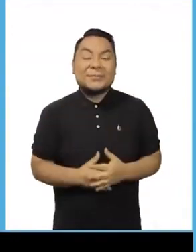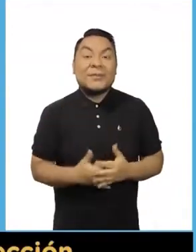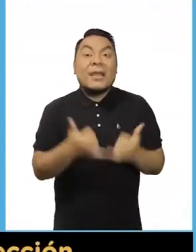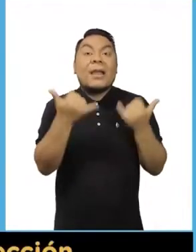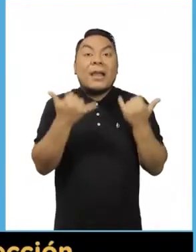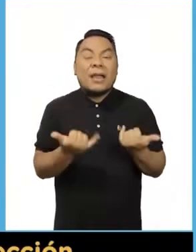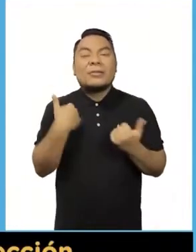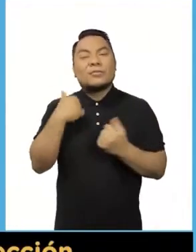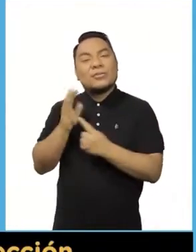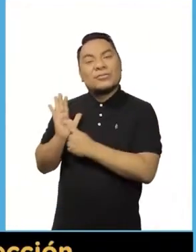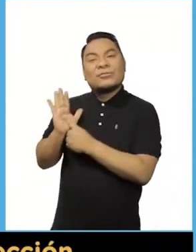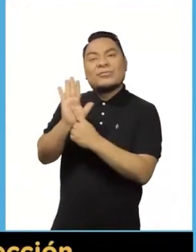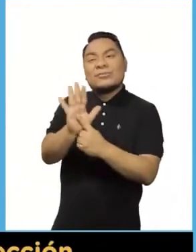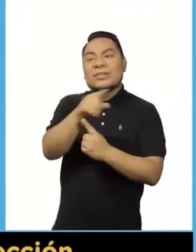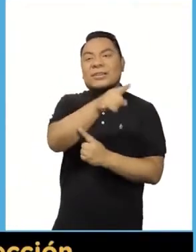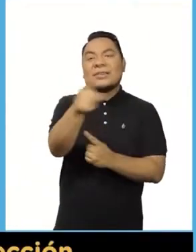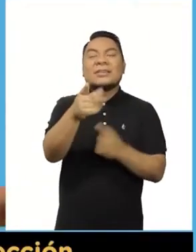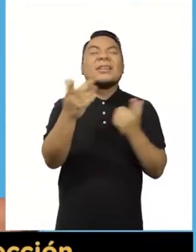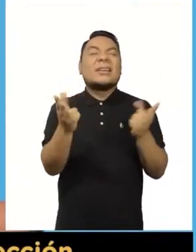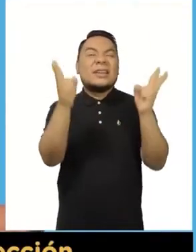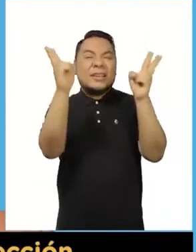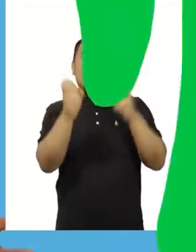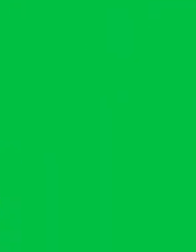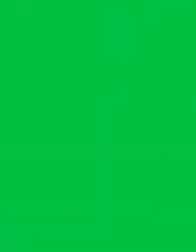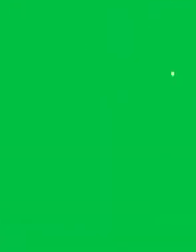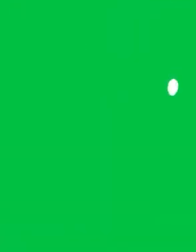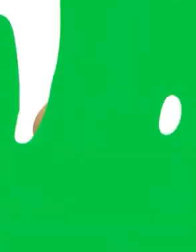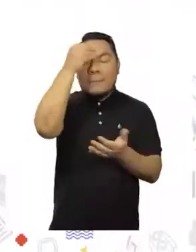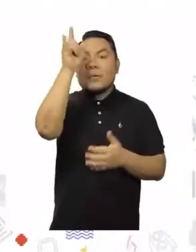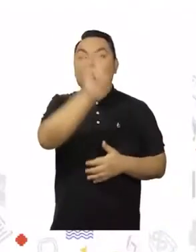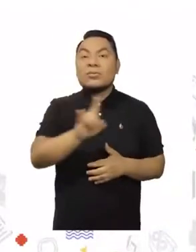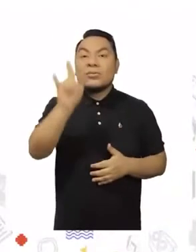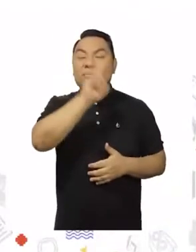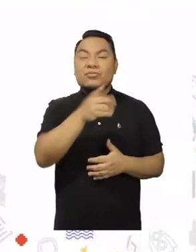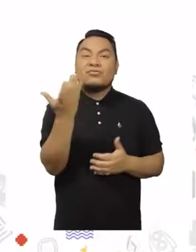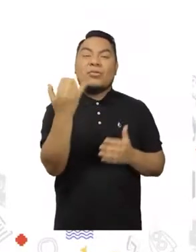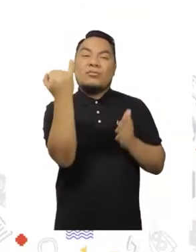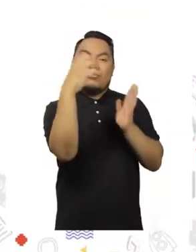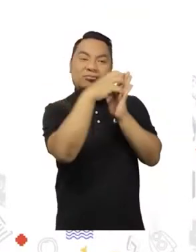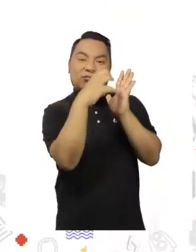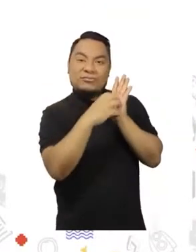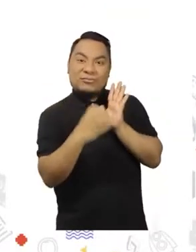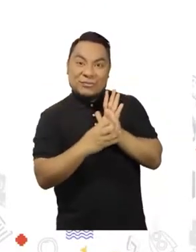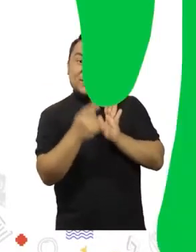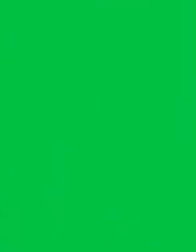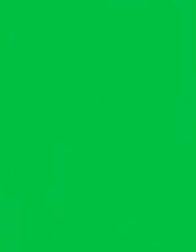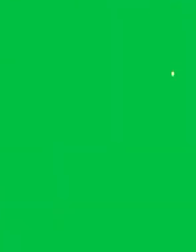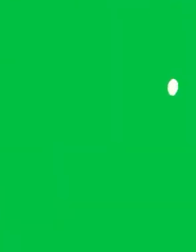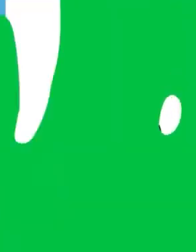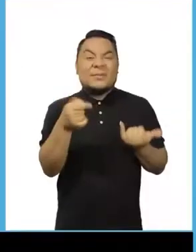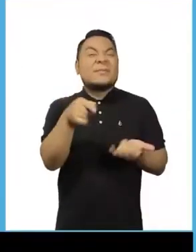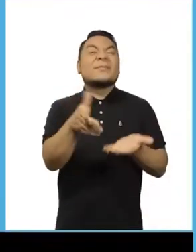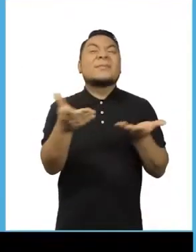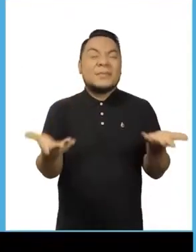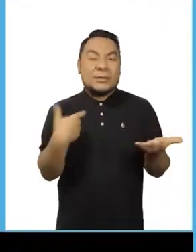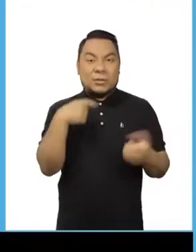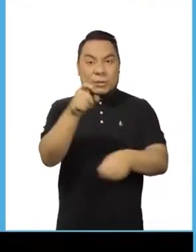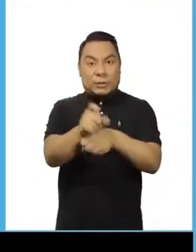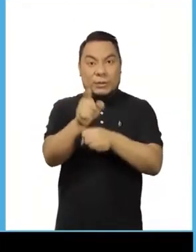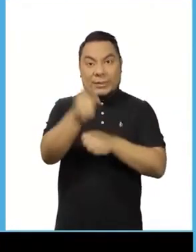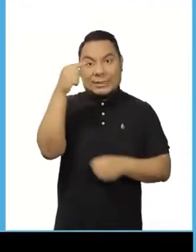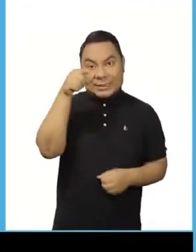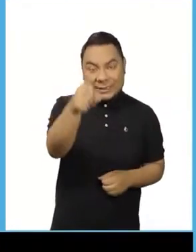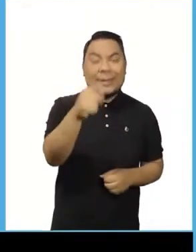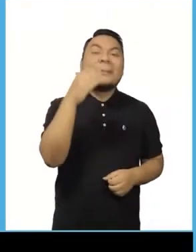Bien, ahora te presentamos nuestra sección Aprendemos a usar los pictogramas. En esta sección